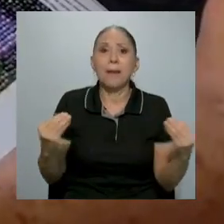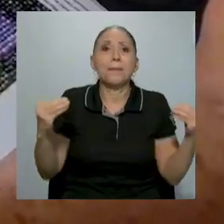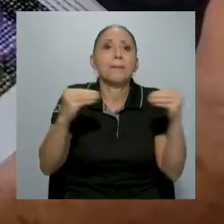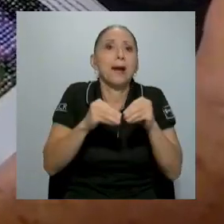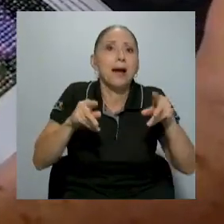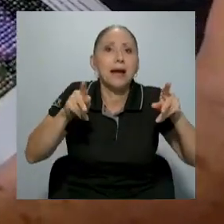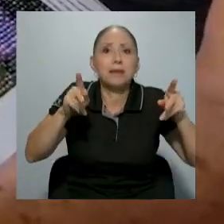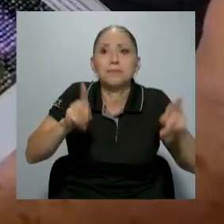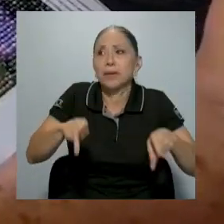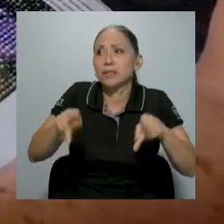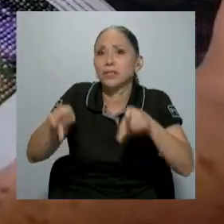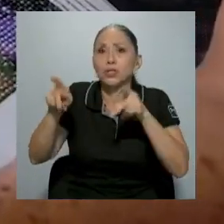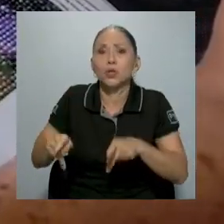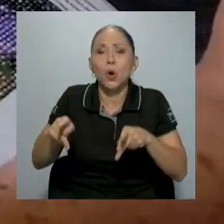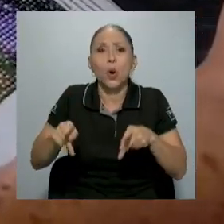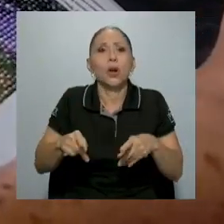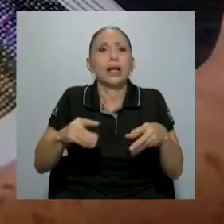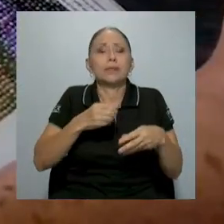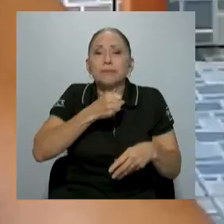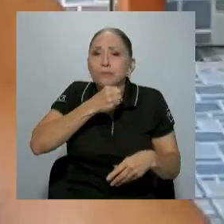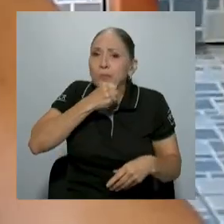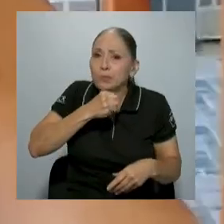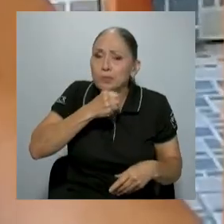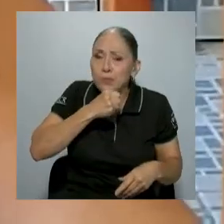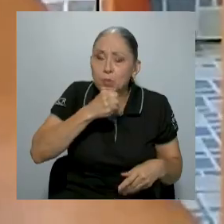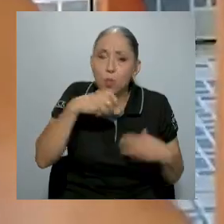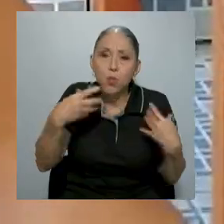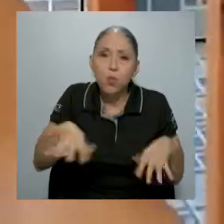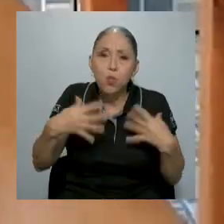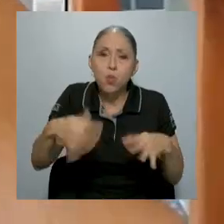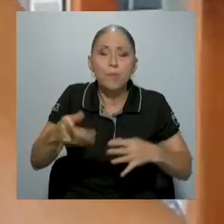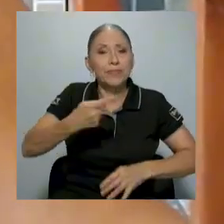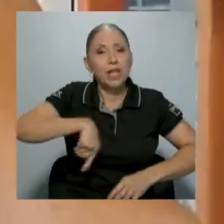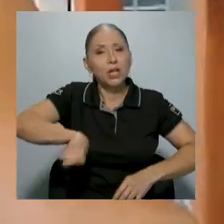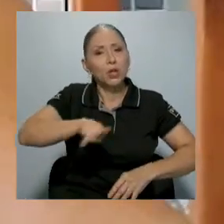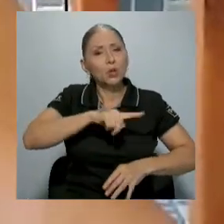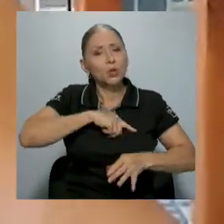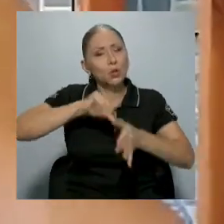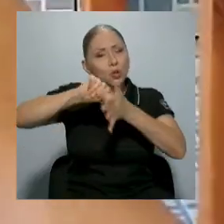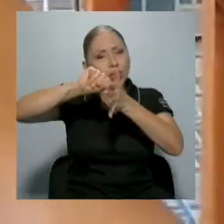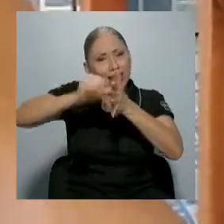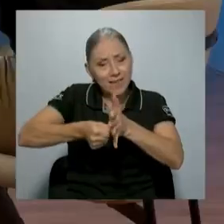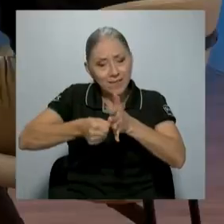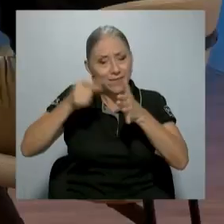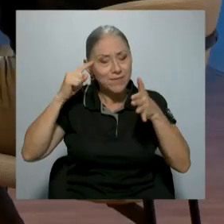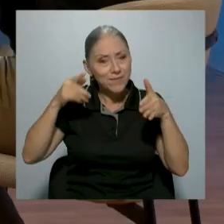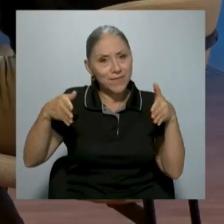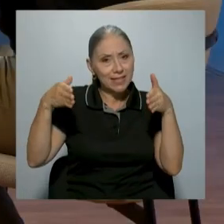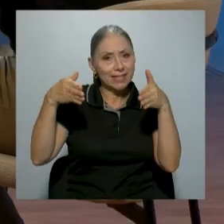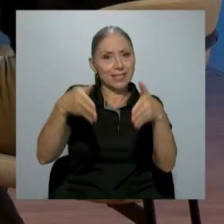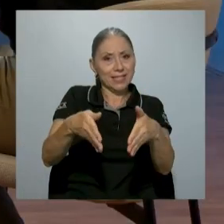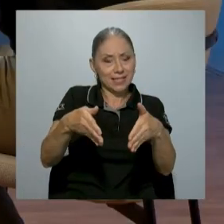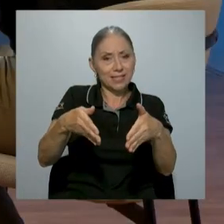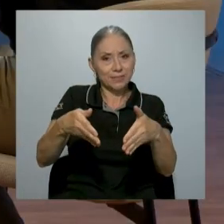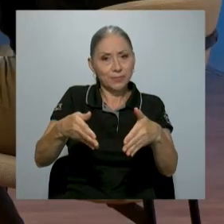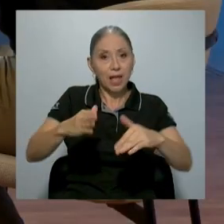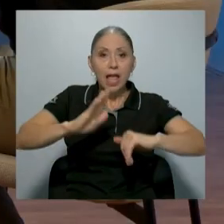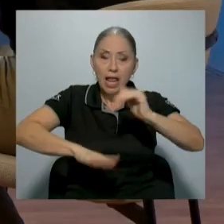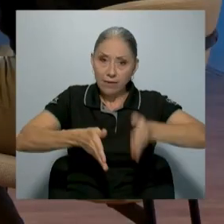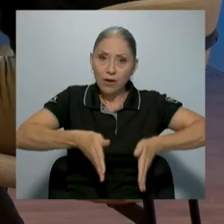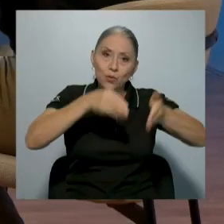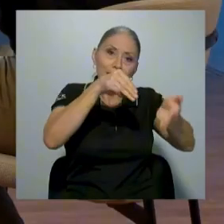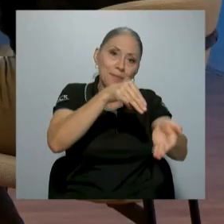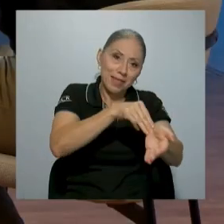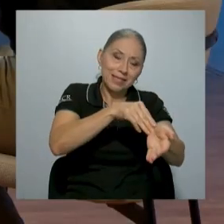país, y hemos querido dar énfasis tanto en la Facultad de Medicina, en